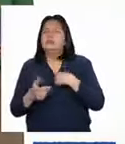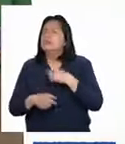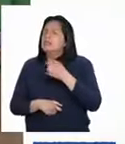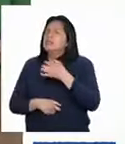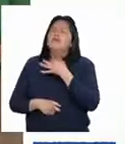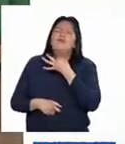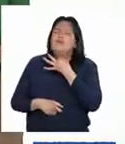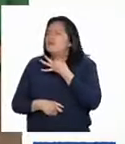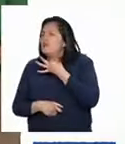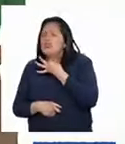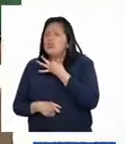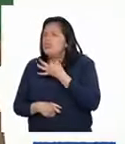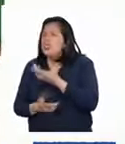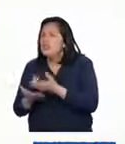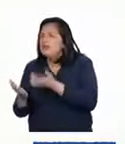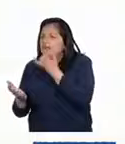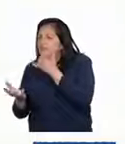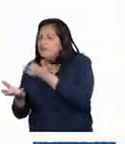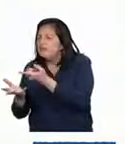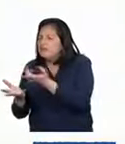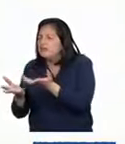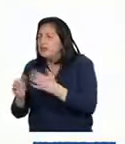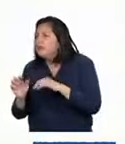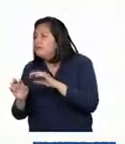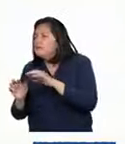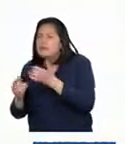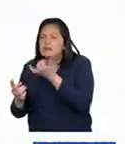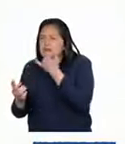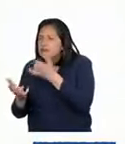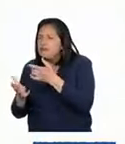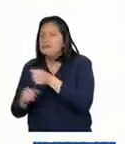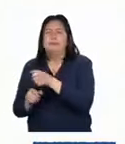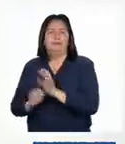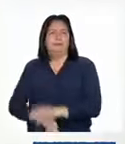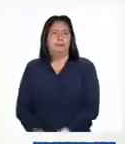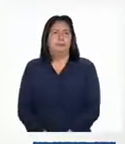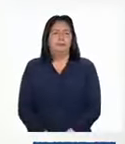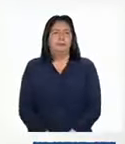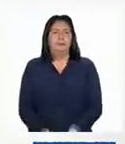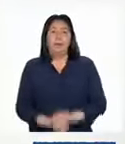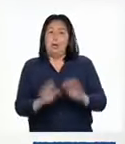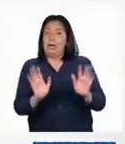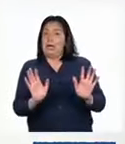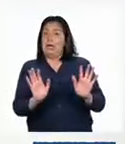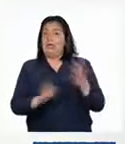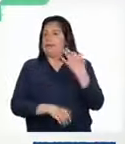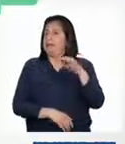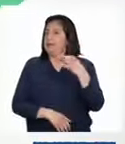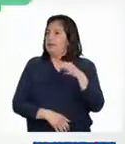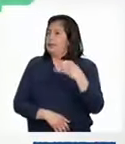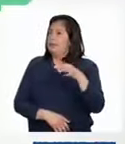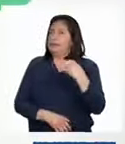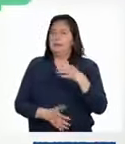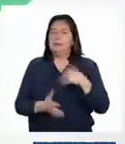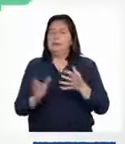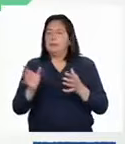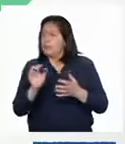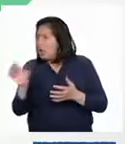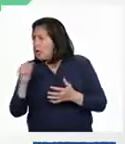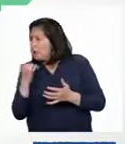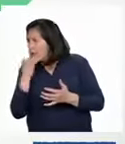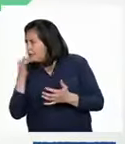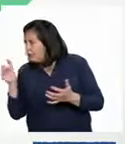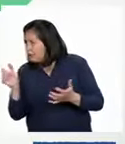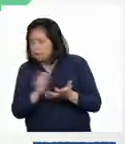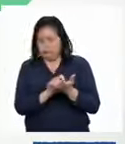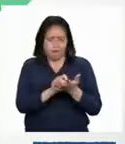despierte mucha curiosidad. Y siempre, siempre registrar todo